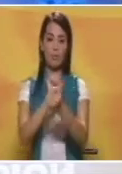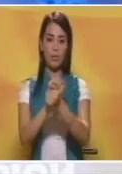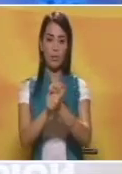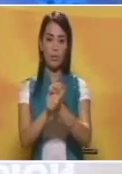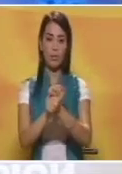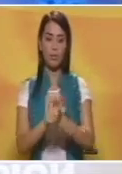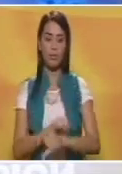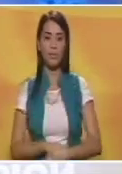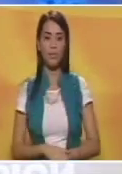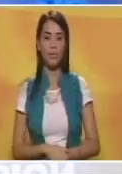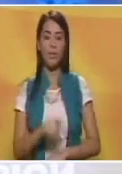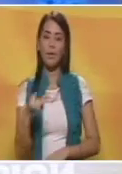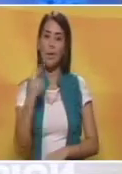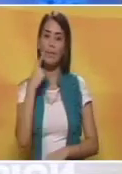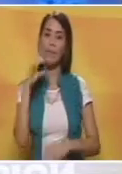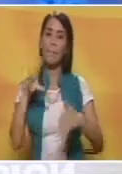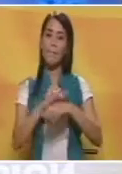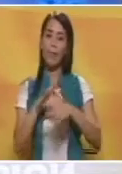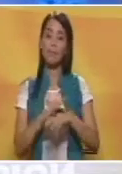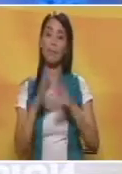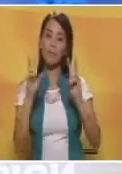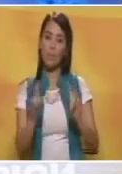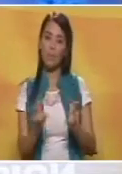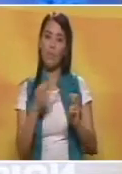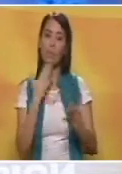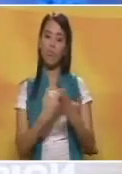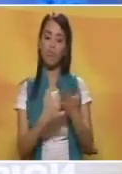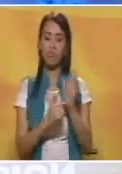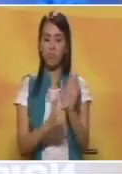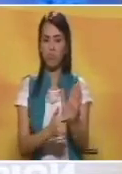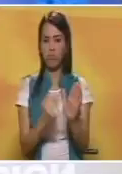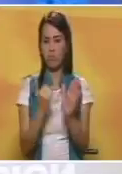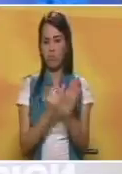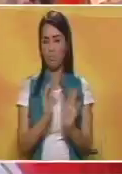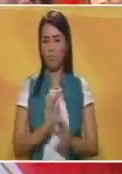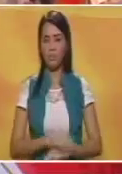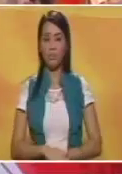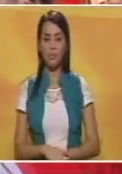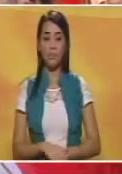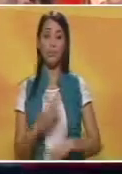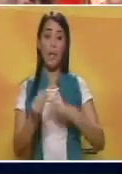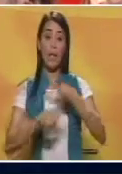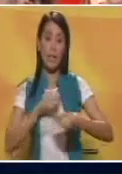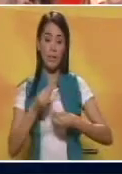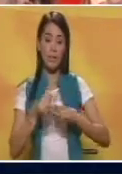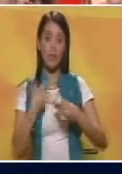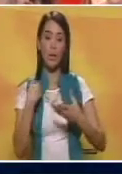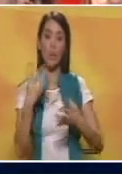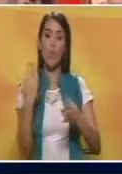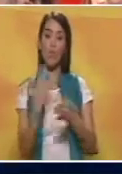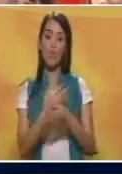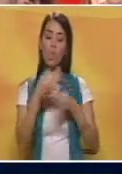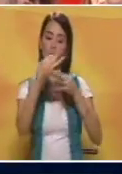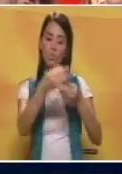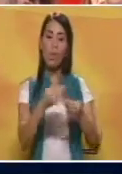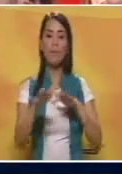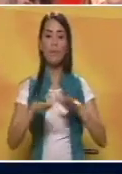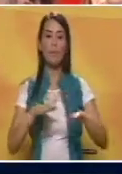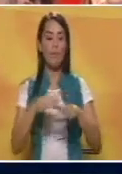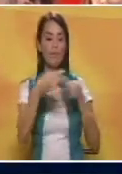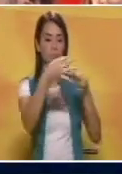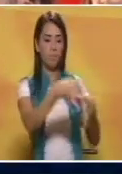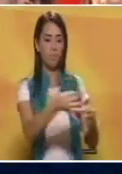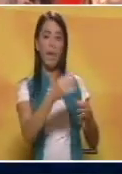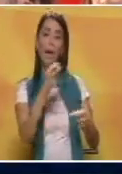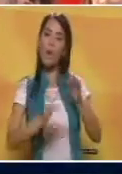este martes cuando juzgarán un nuevo recurso del exmandatario la petición fue realizada en un documento entregado este jueves en el que los abogados